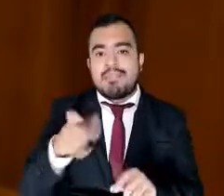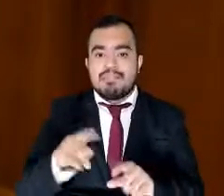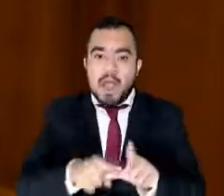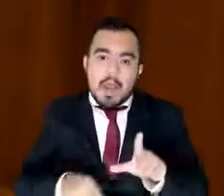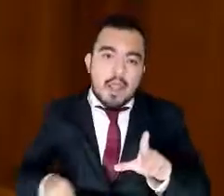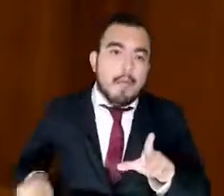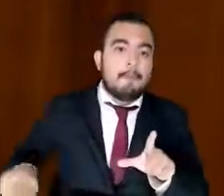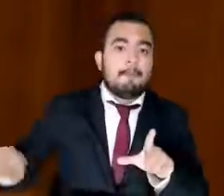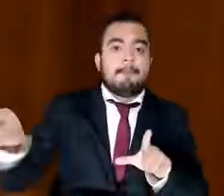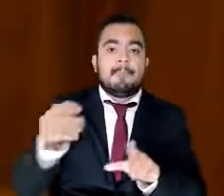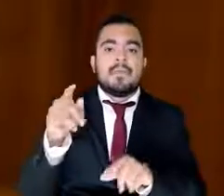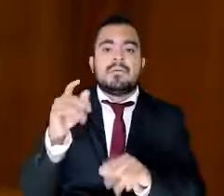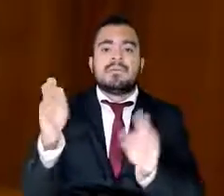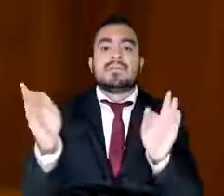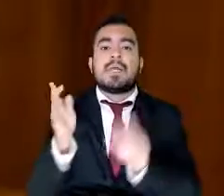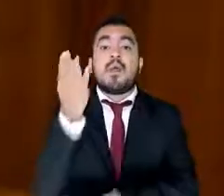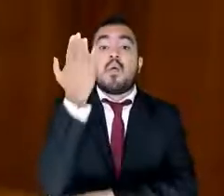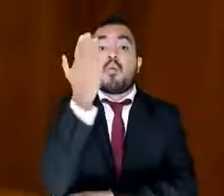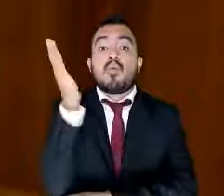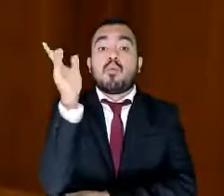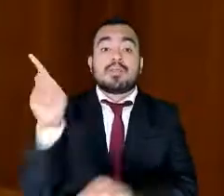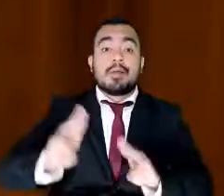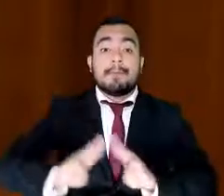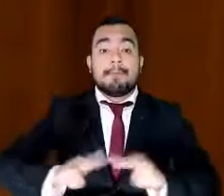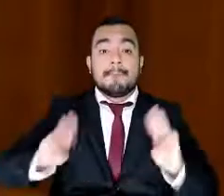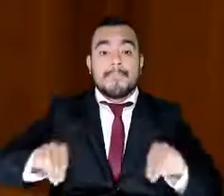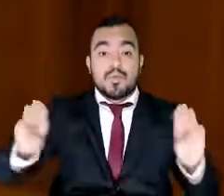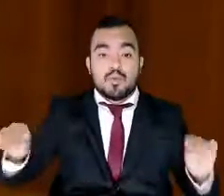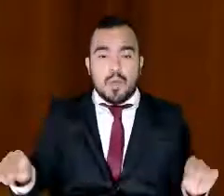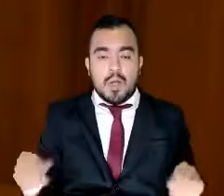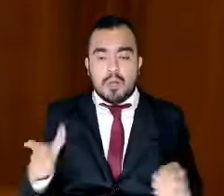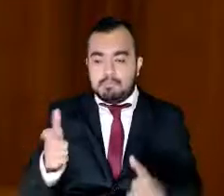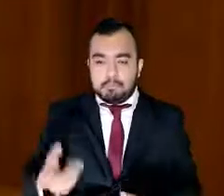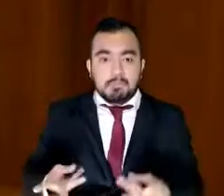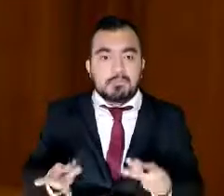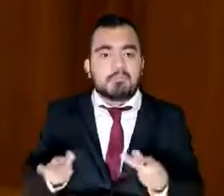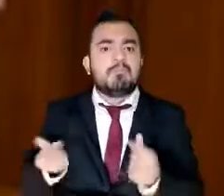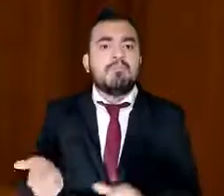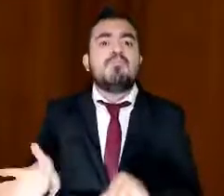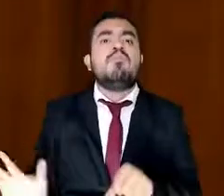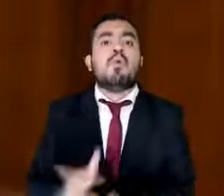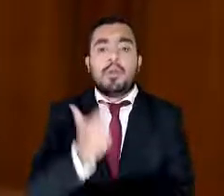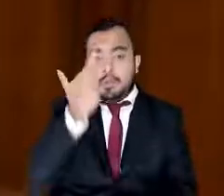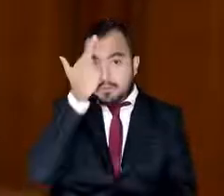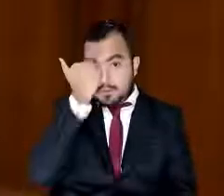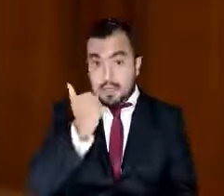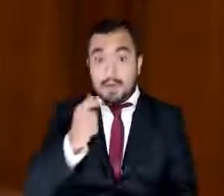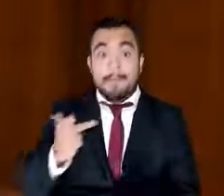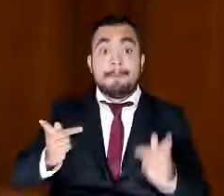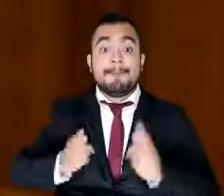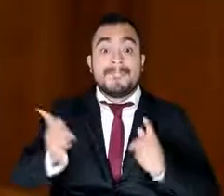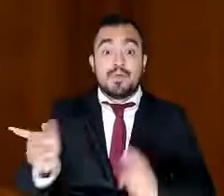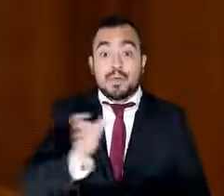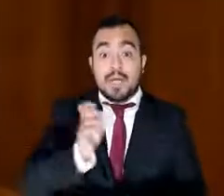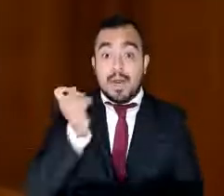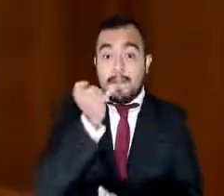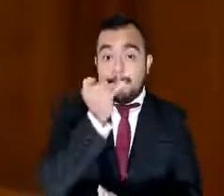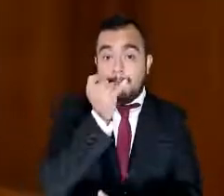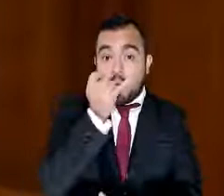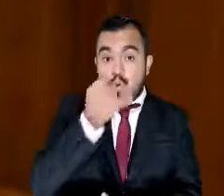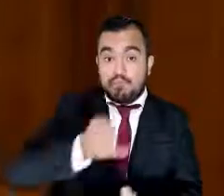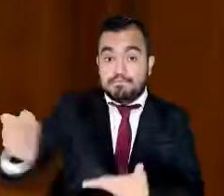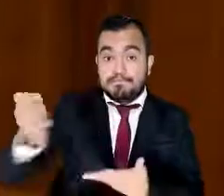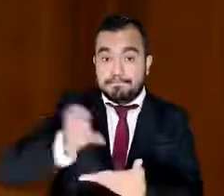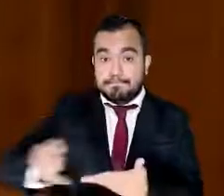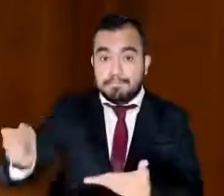presa El Bosque en Michoacán, y se está haciendo esta inversión porque todos estos agricultores están extrayendo cerca de